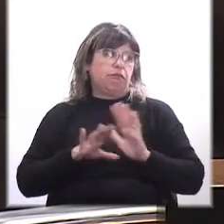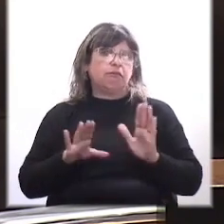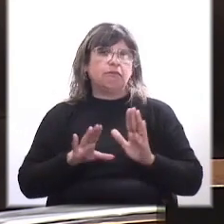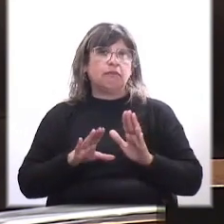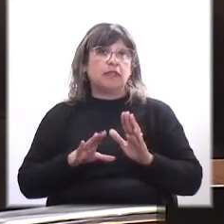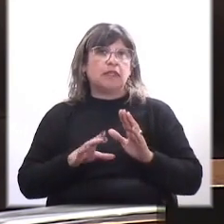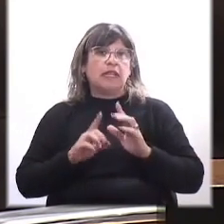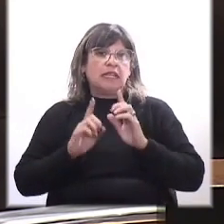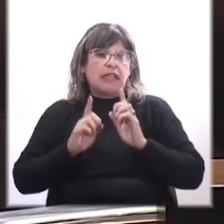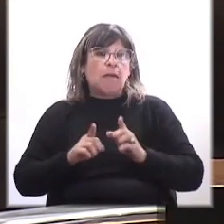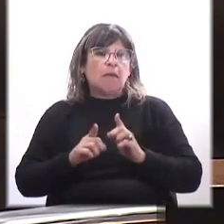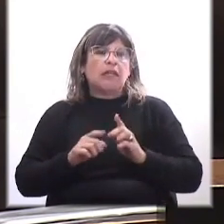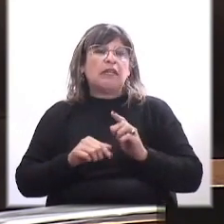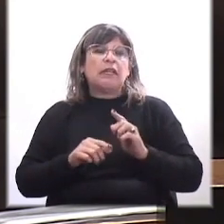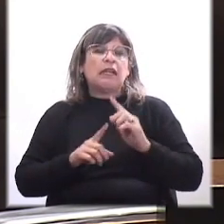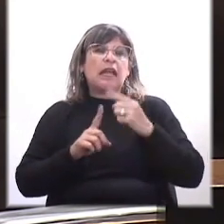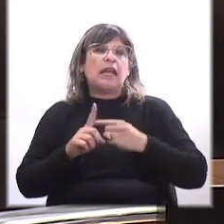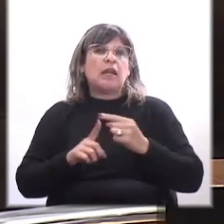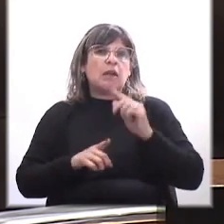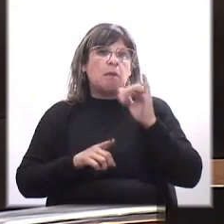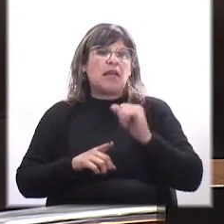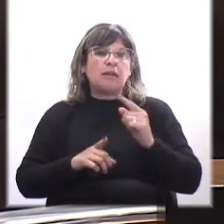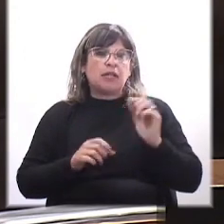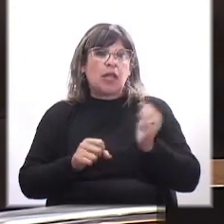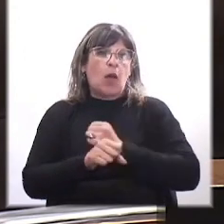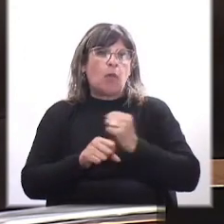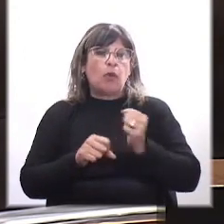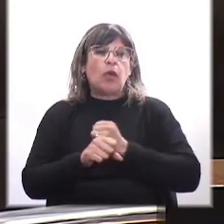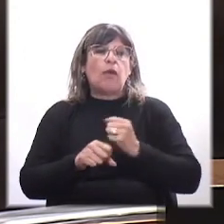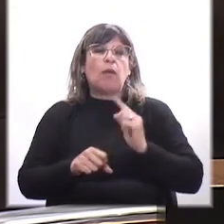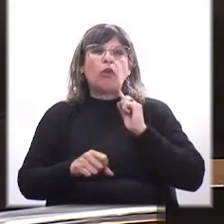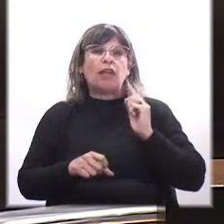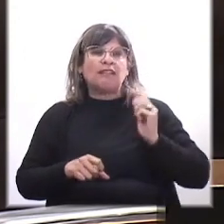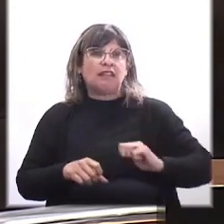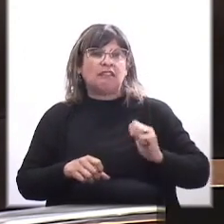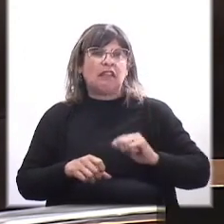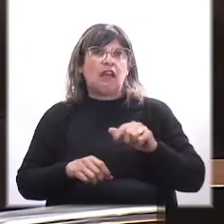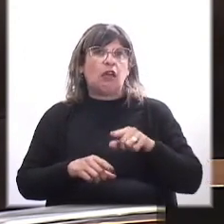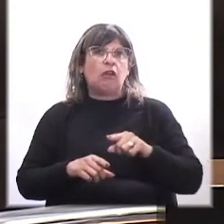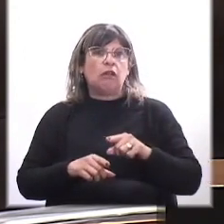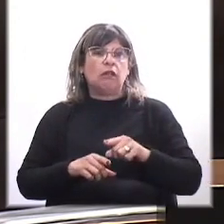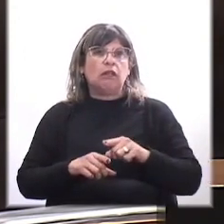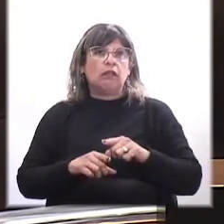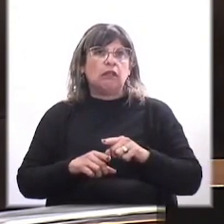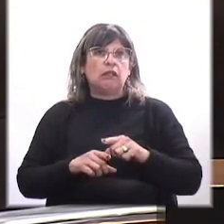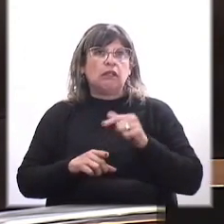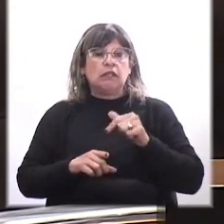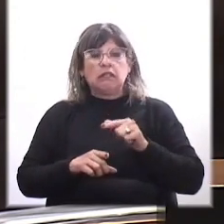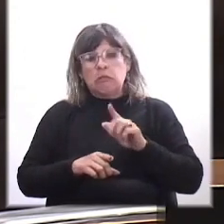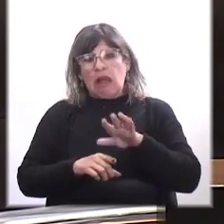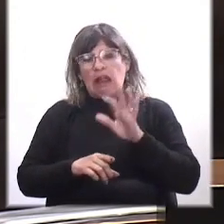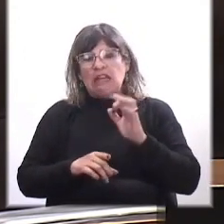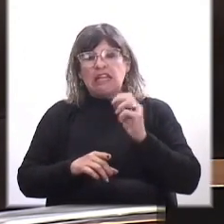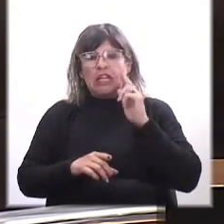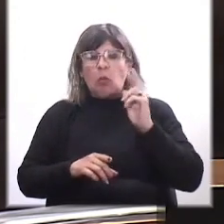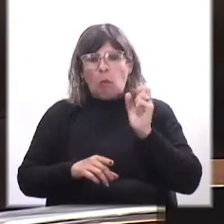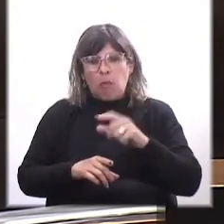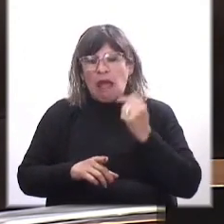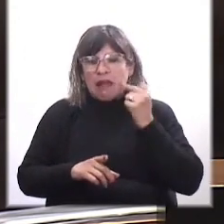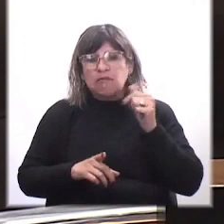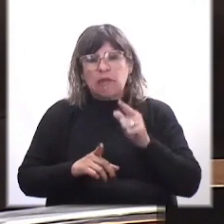Asimismo, en el mes de mayo se aprueba por Gas Sayago Sociedad Anónima adoptar un plan de